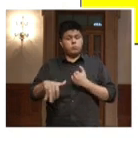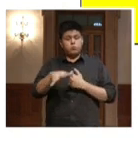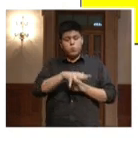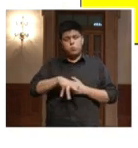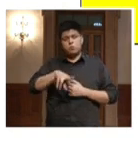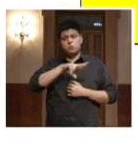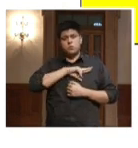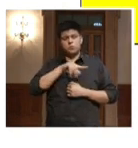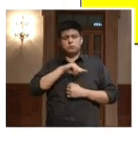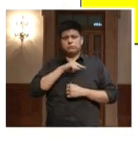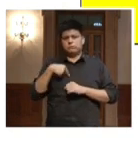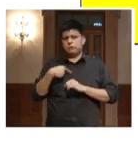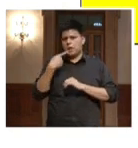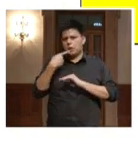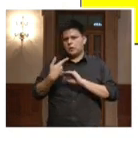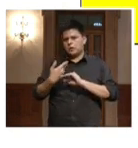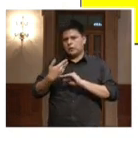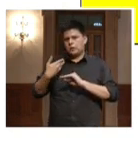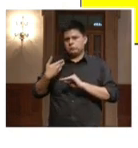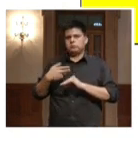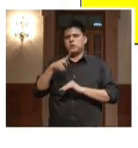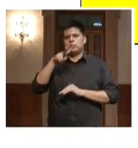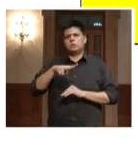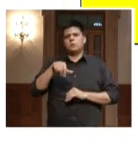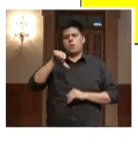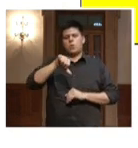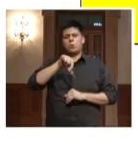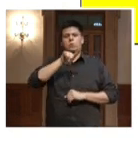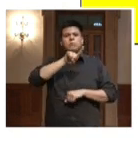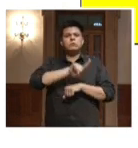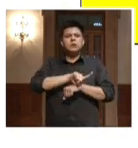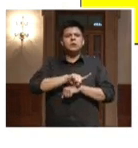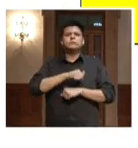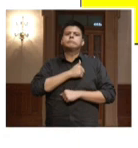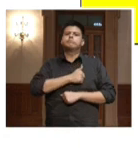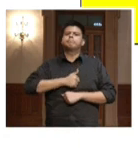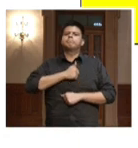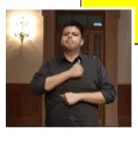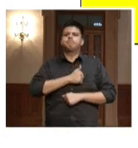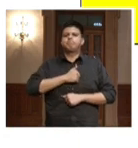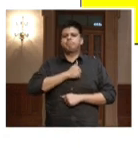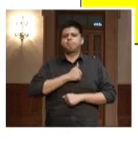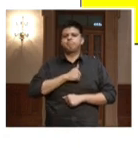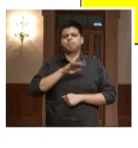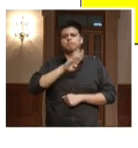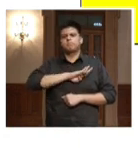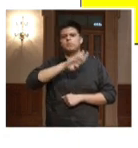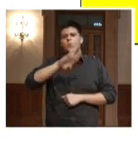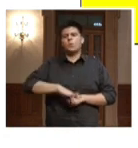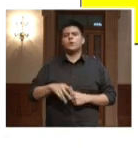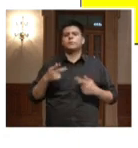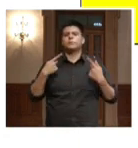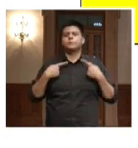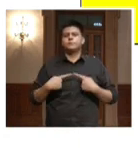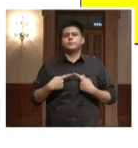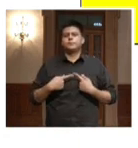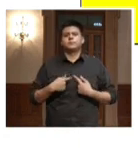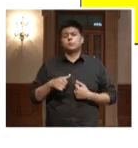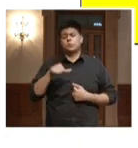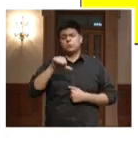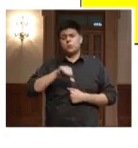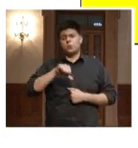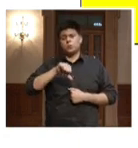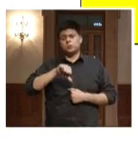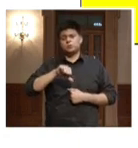Les decía que, pues, desafortunadamente, hoy también tuvimos defunciones. Hoy